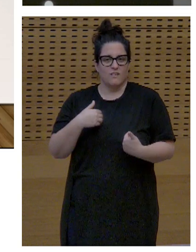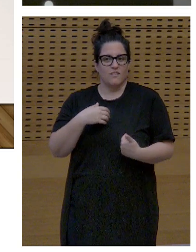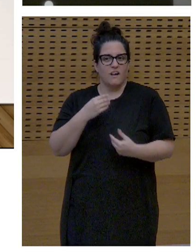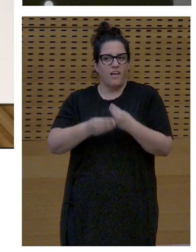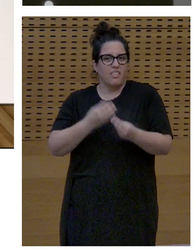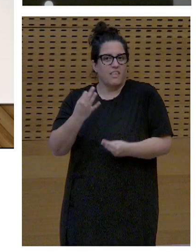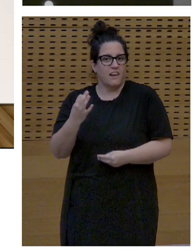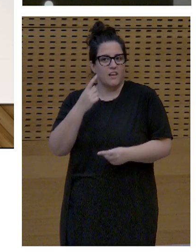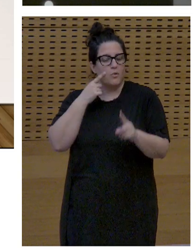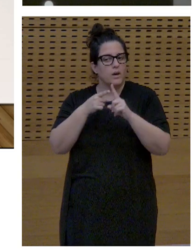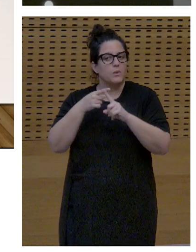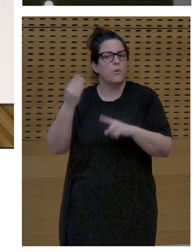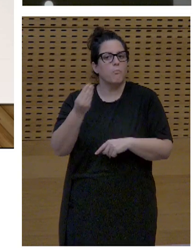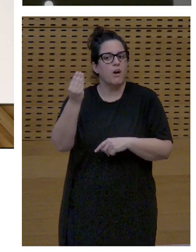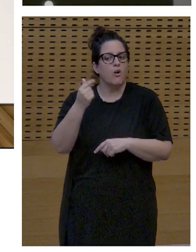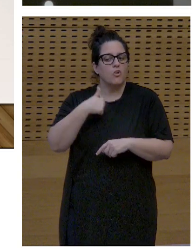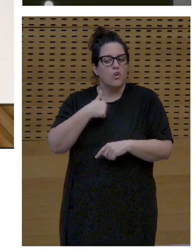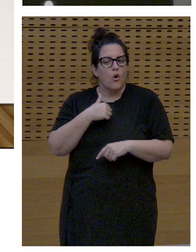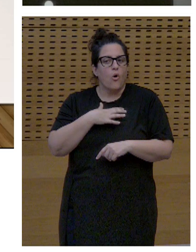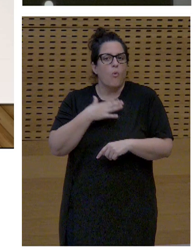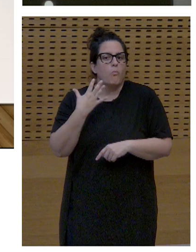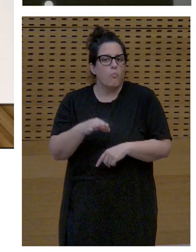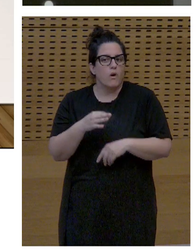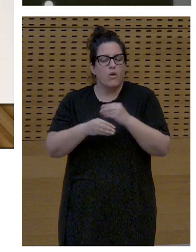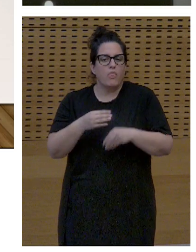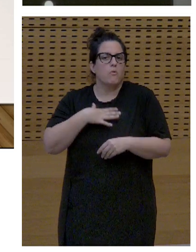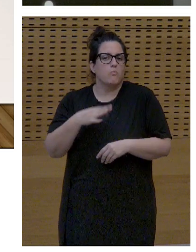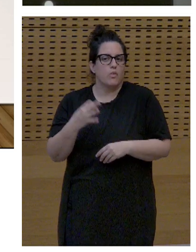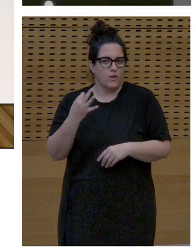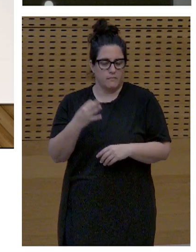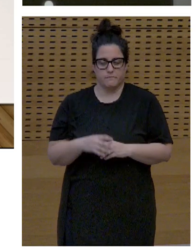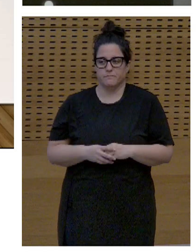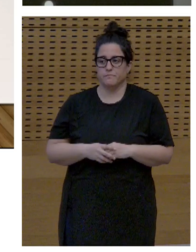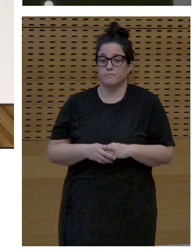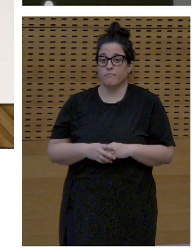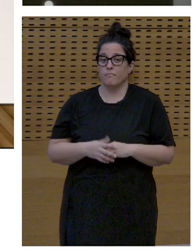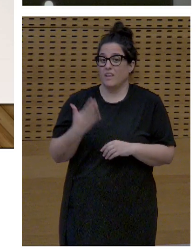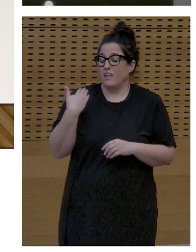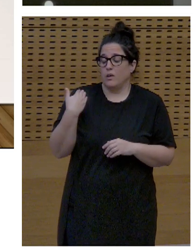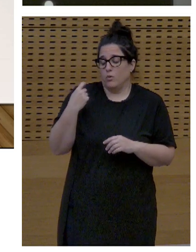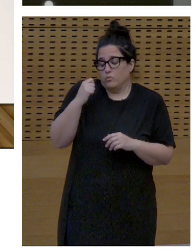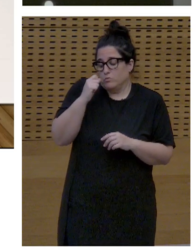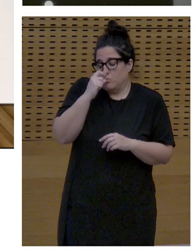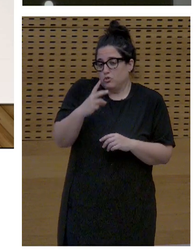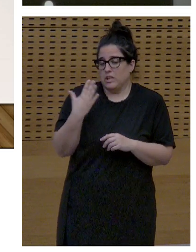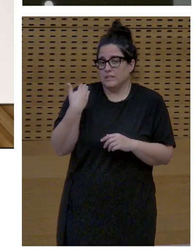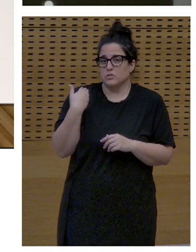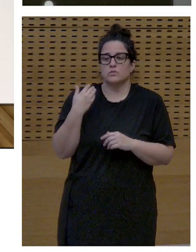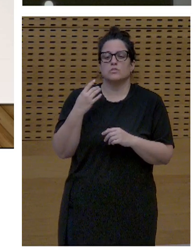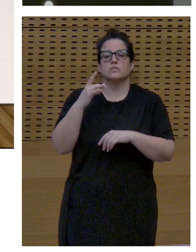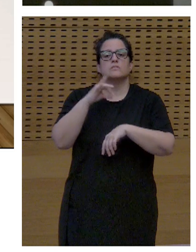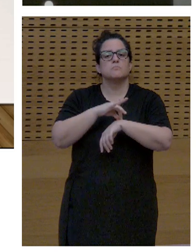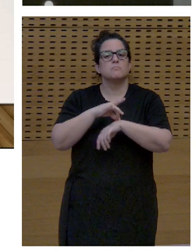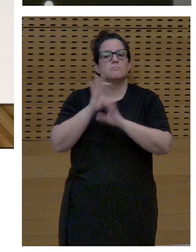¿no? Entonces, últimamente en la medicina estamos dando mucha importancia a aspectos